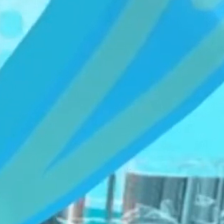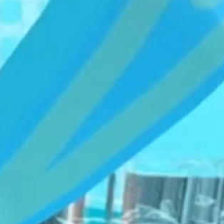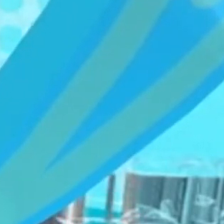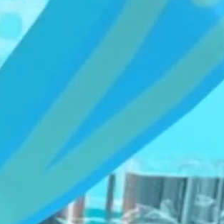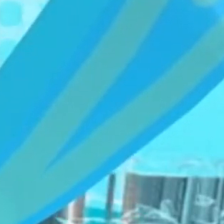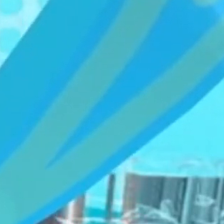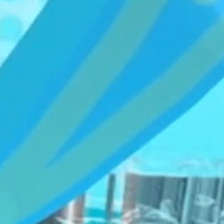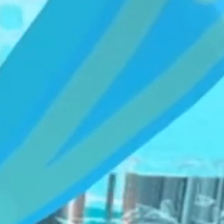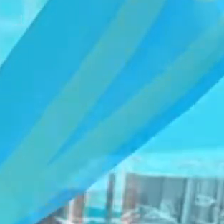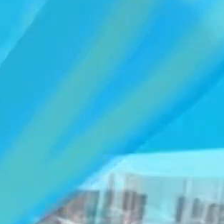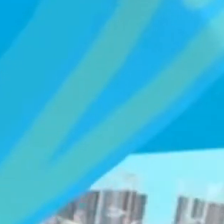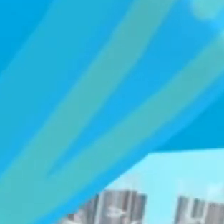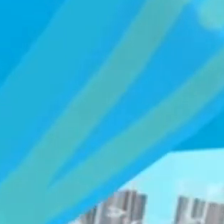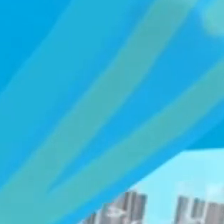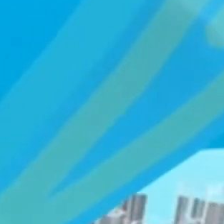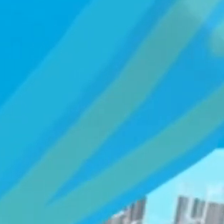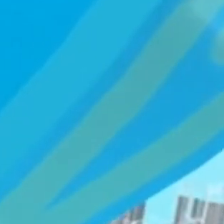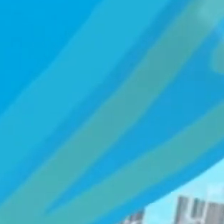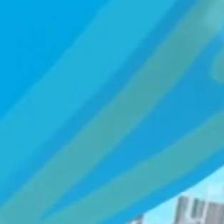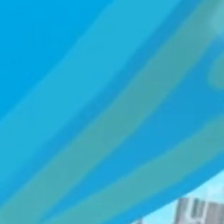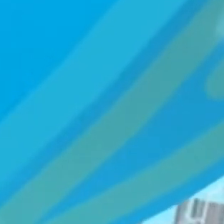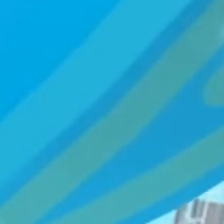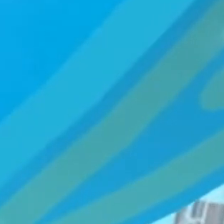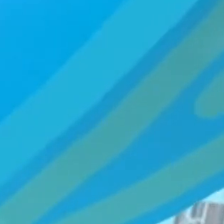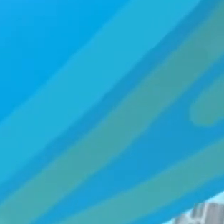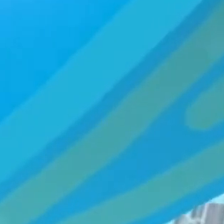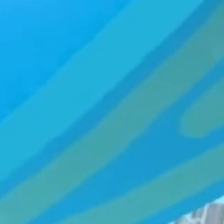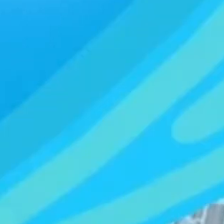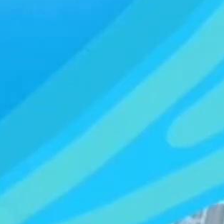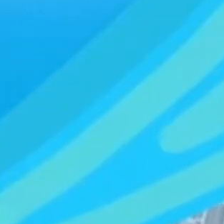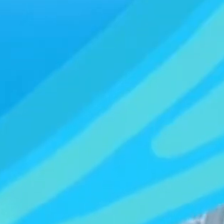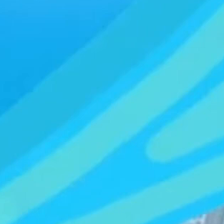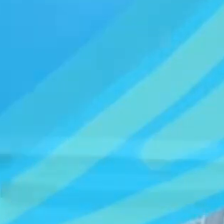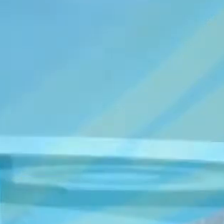Banco Popular presenta El Tipo de Cambio.